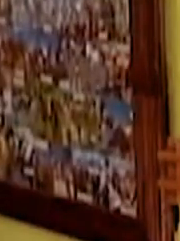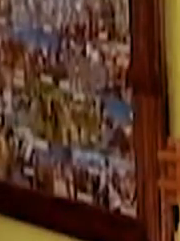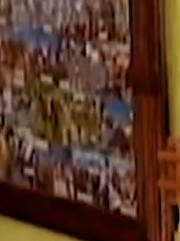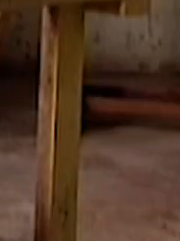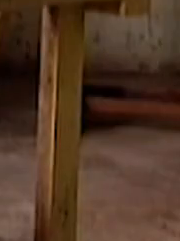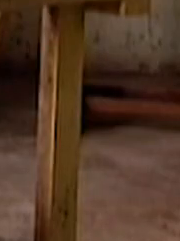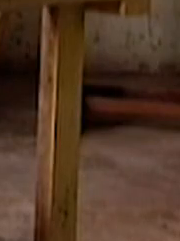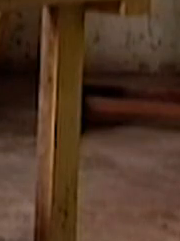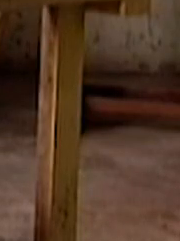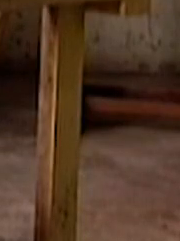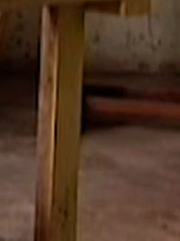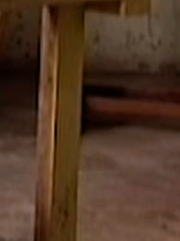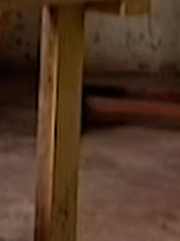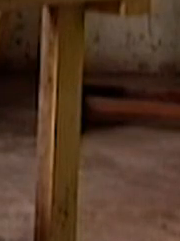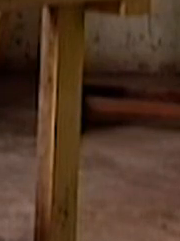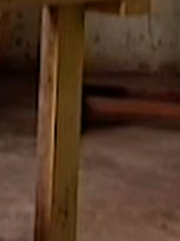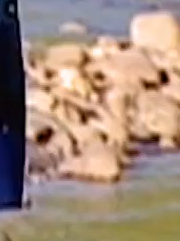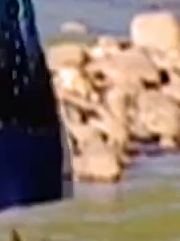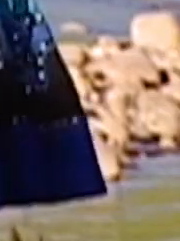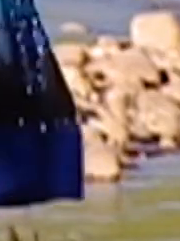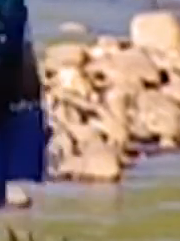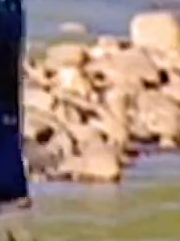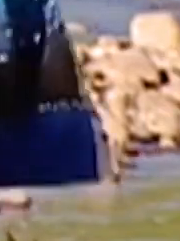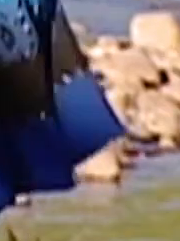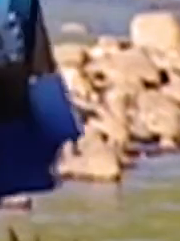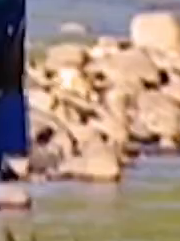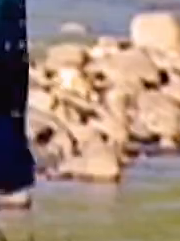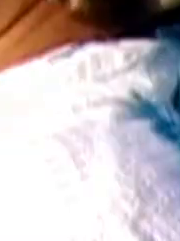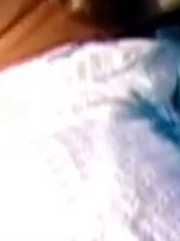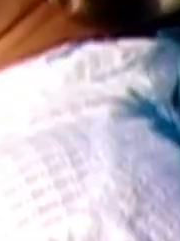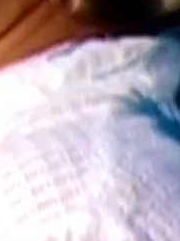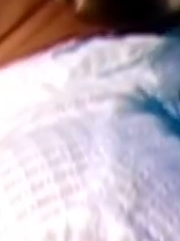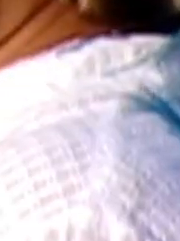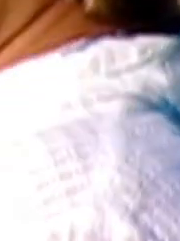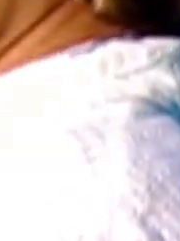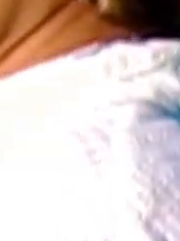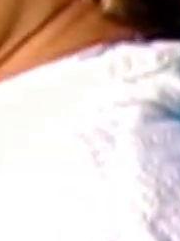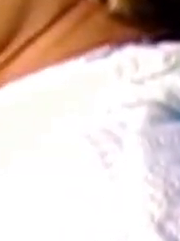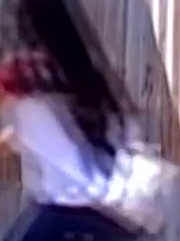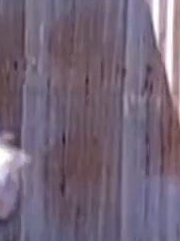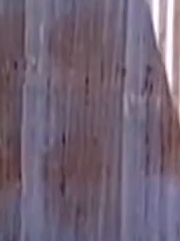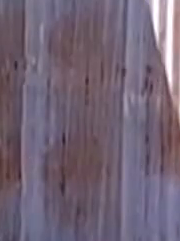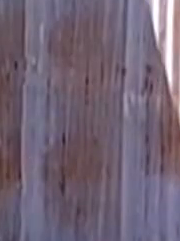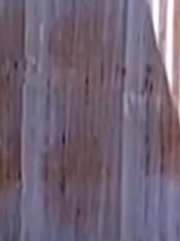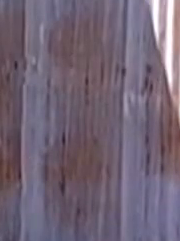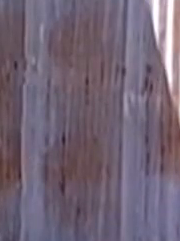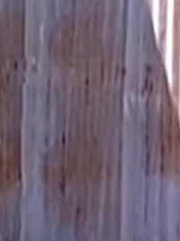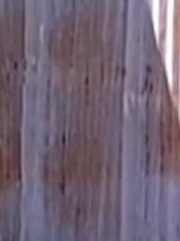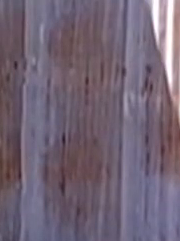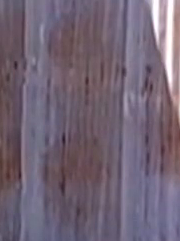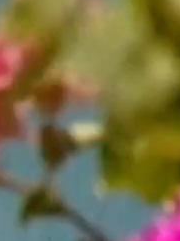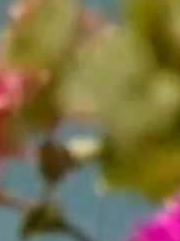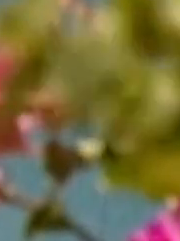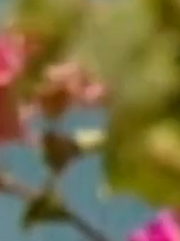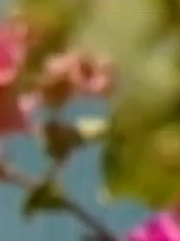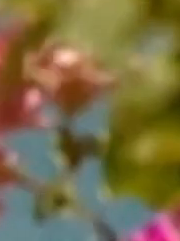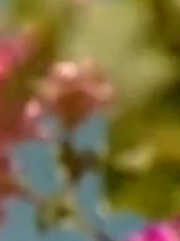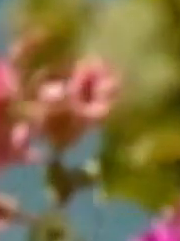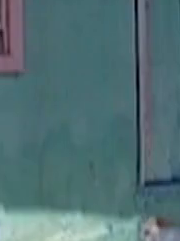Marielos, una mujer que ha dedicado más de 40 años a recopilar y difundir la historia y costumbres de su